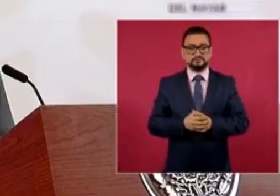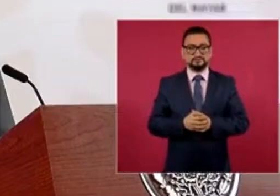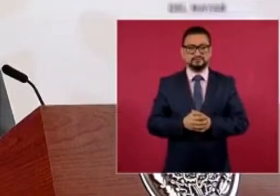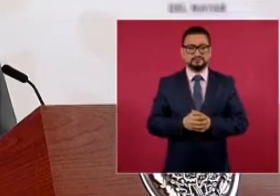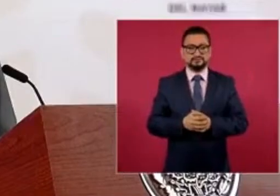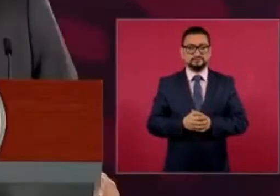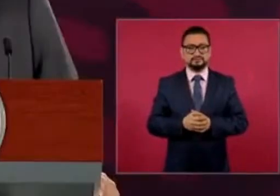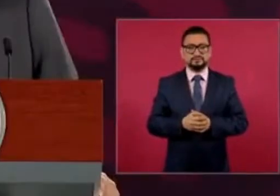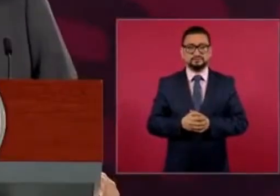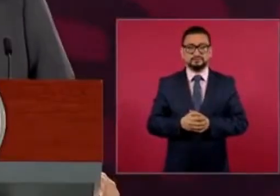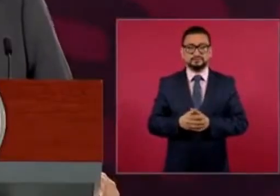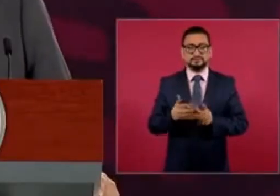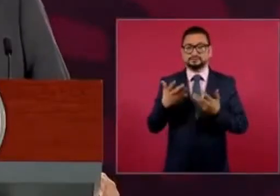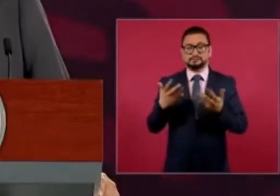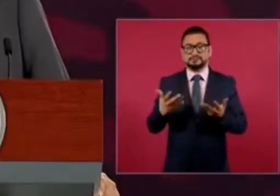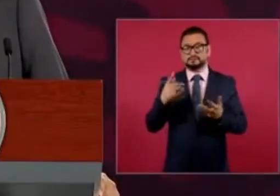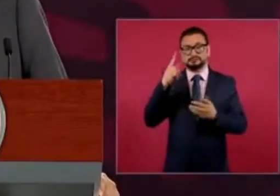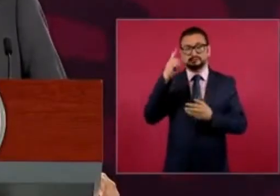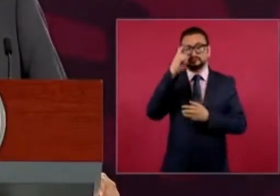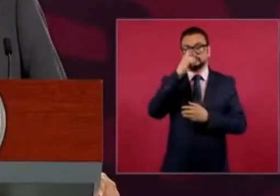Es muy difícil